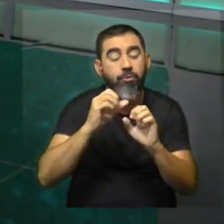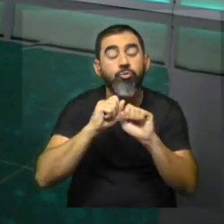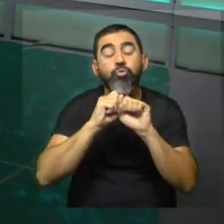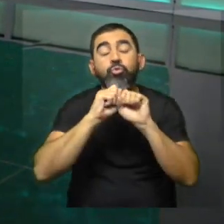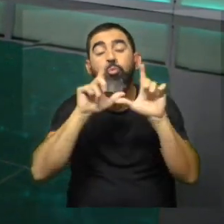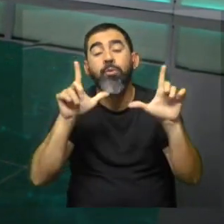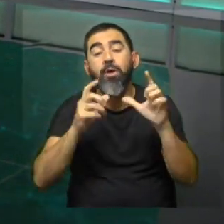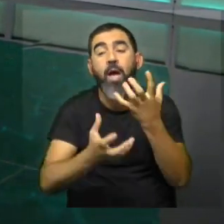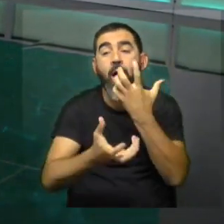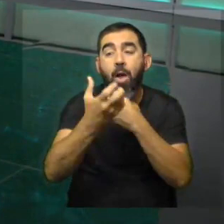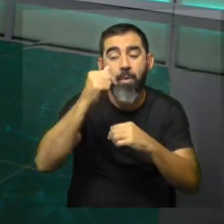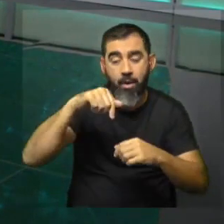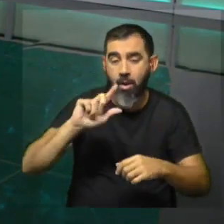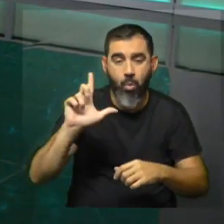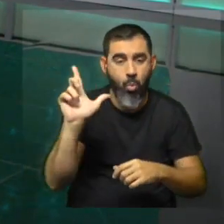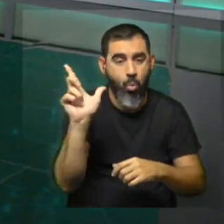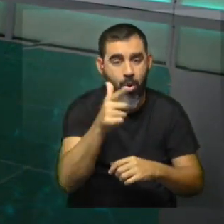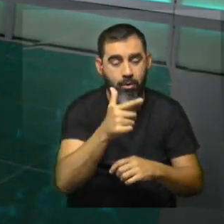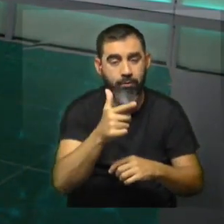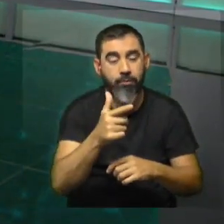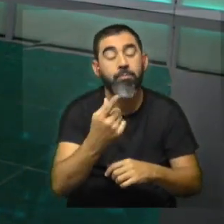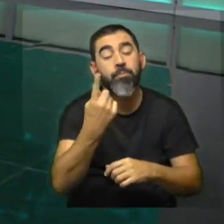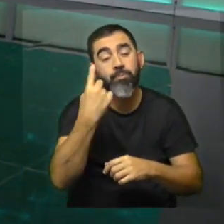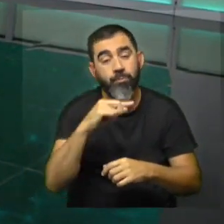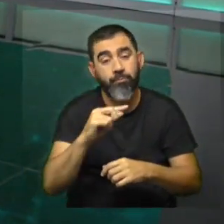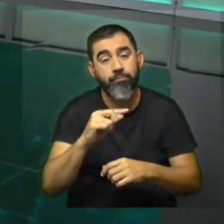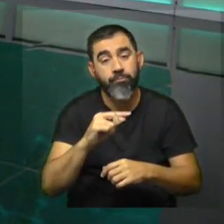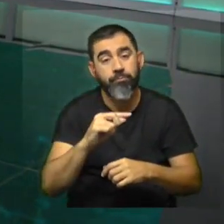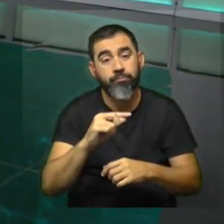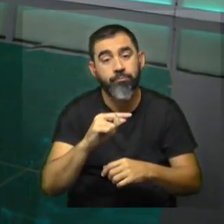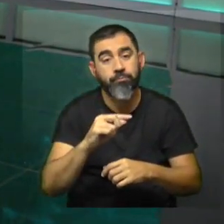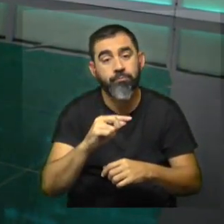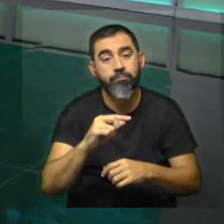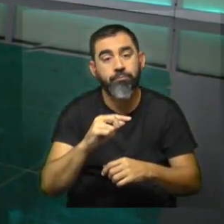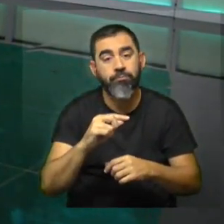un animal que no existe en Uruguay, que existió hace un tiempo, pero bueno... Jaguar